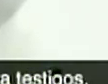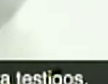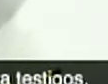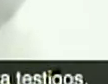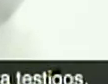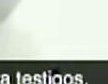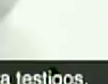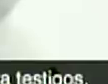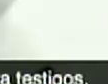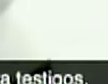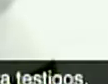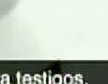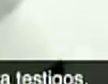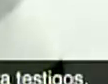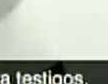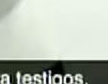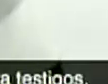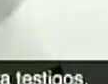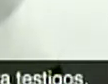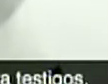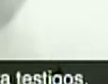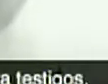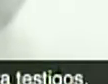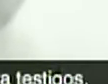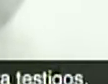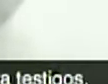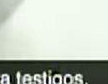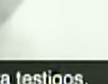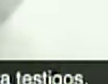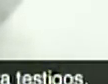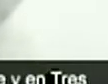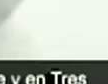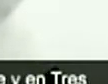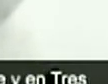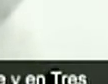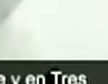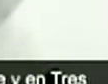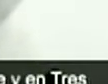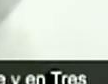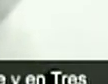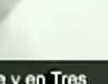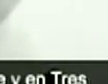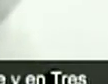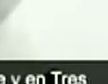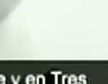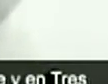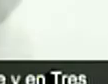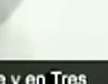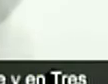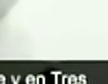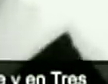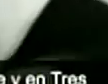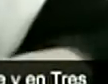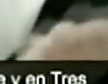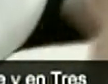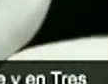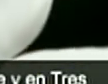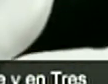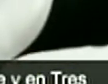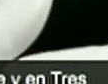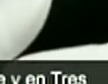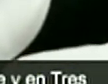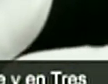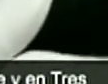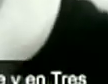que no hubiera testigos del momento que pasaran a Juan Guaidó ya teníamos la la atención del gobierno